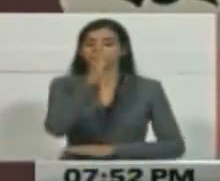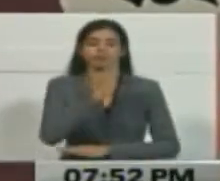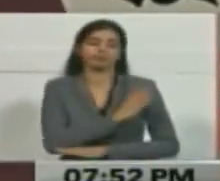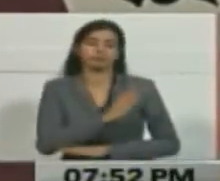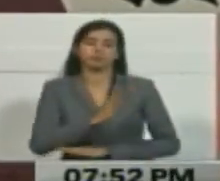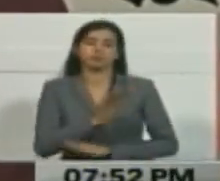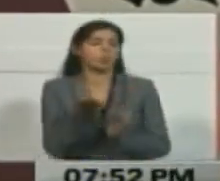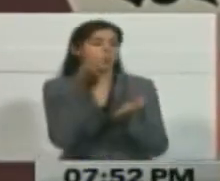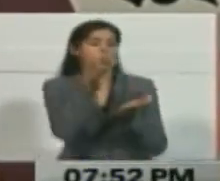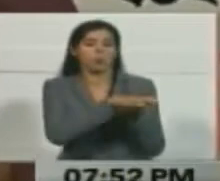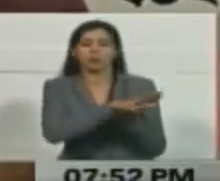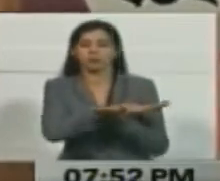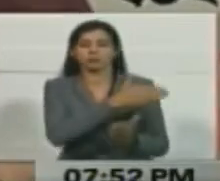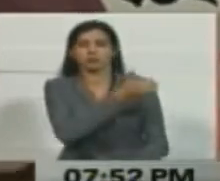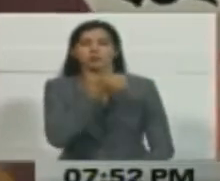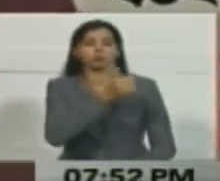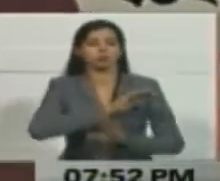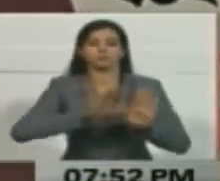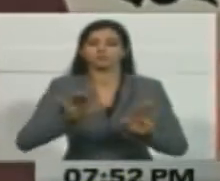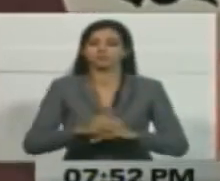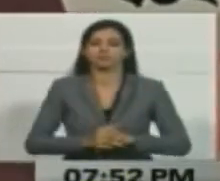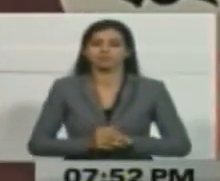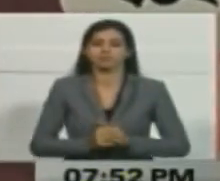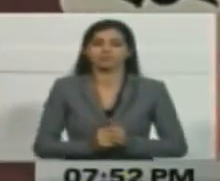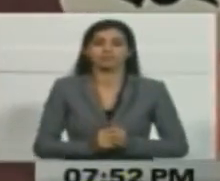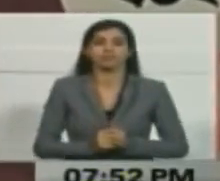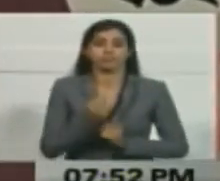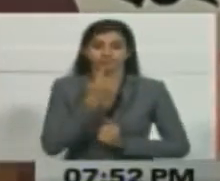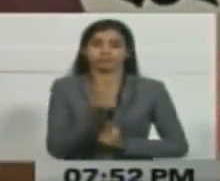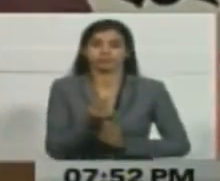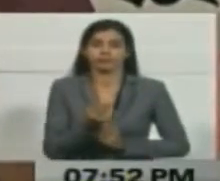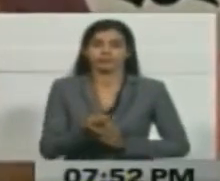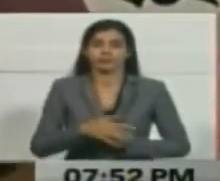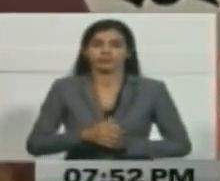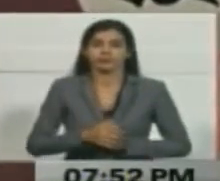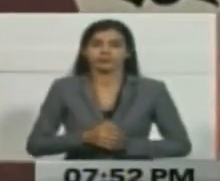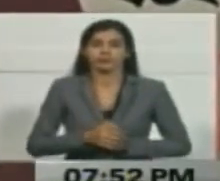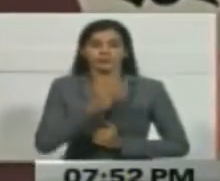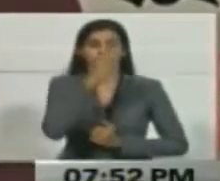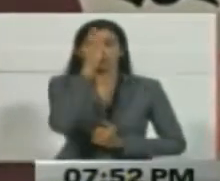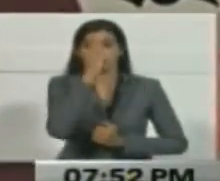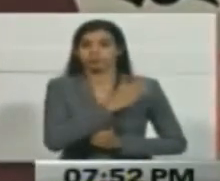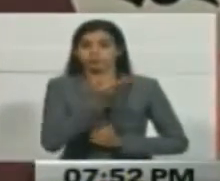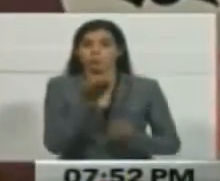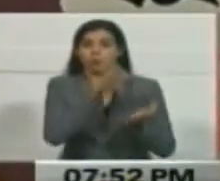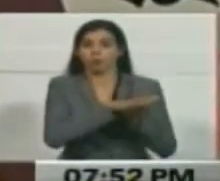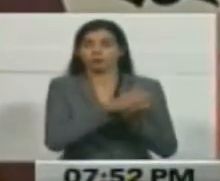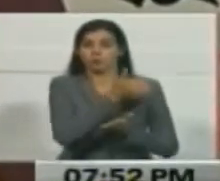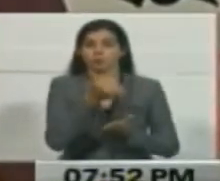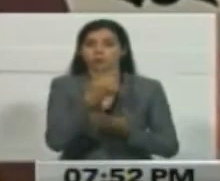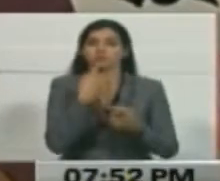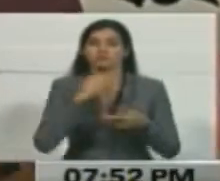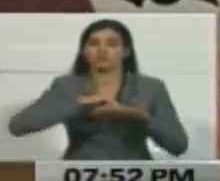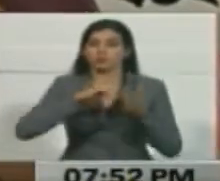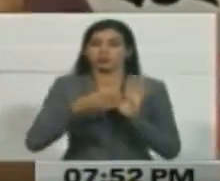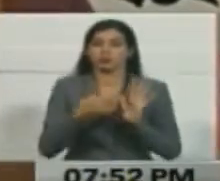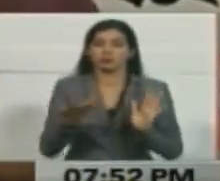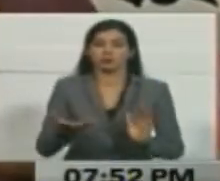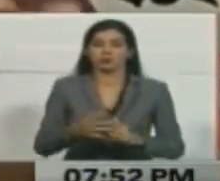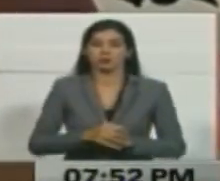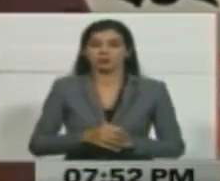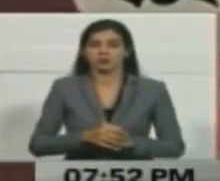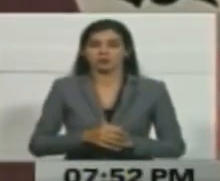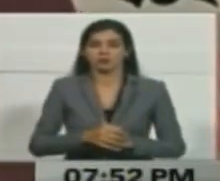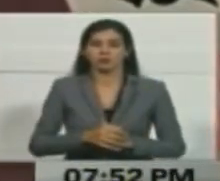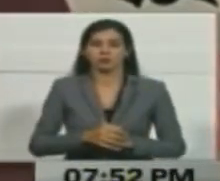descanse en paz, difunta MUD. Esta difunta MUD recurre en los